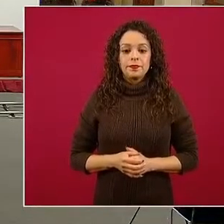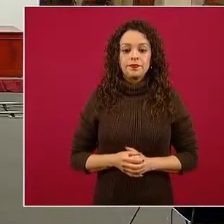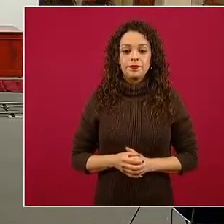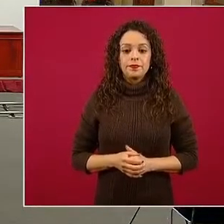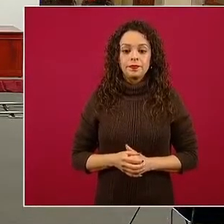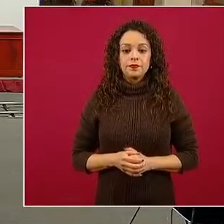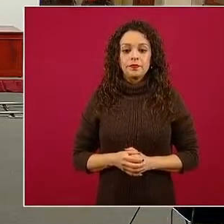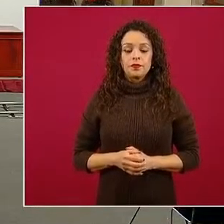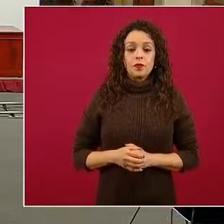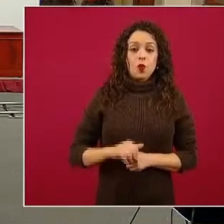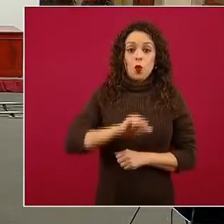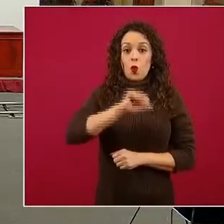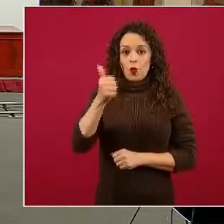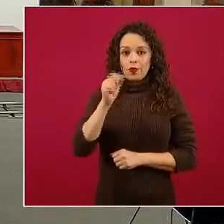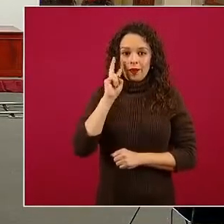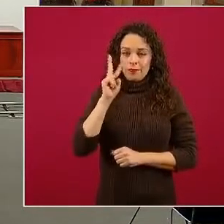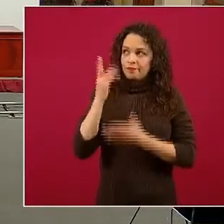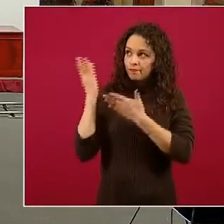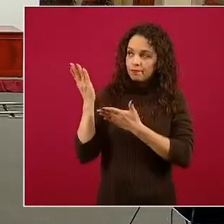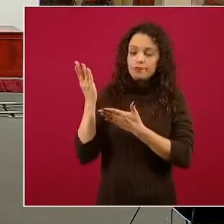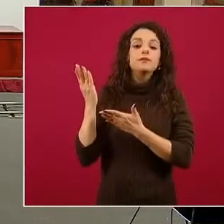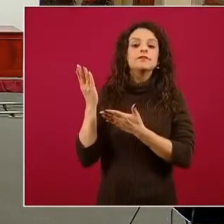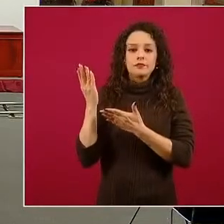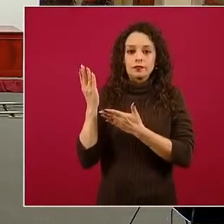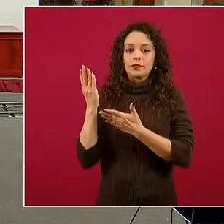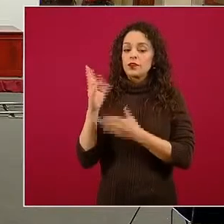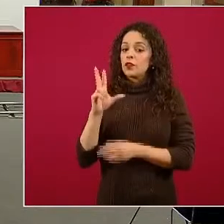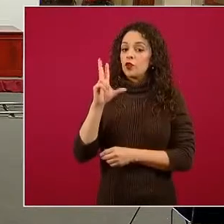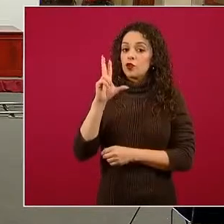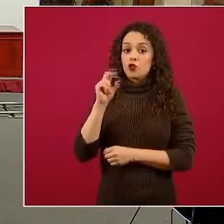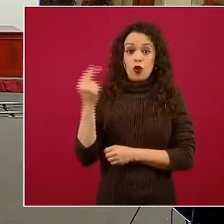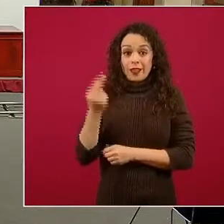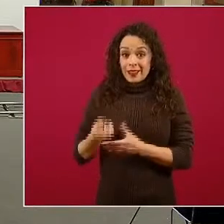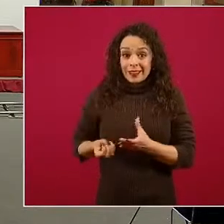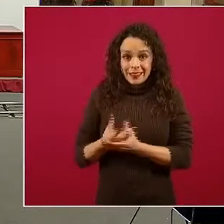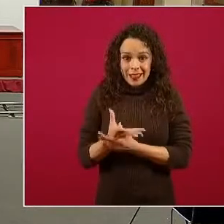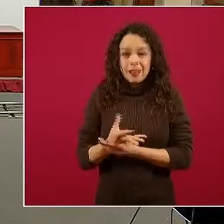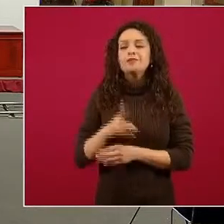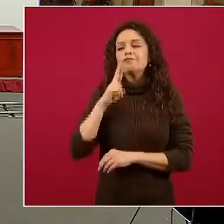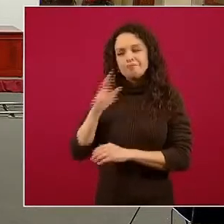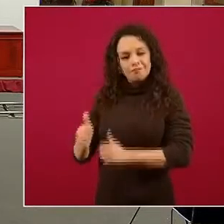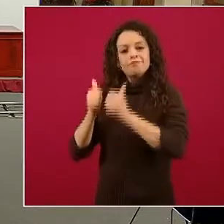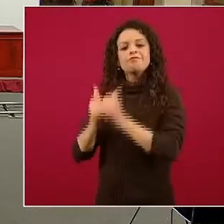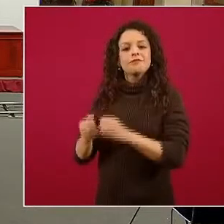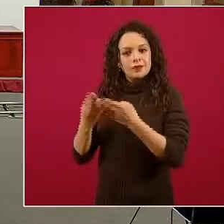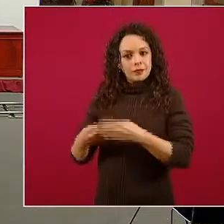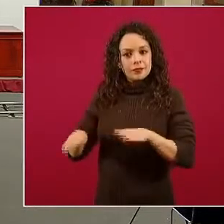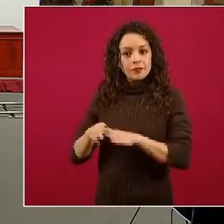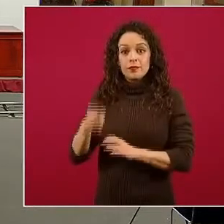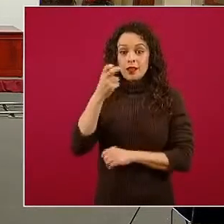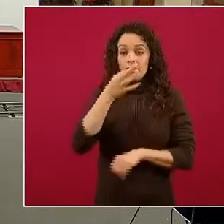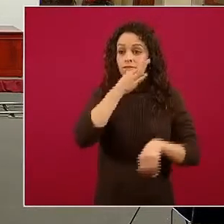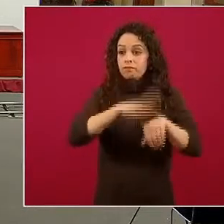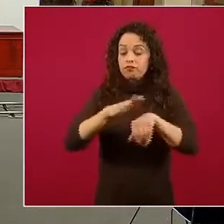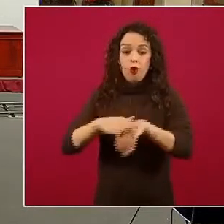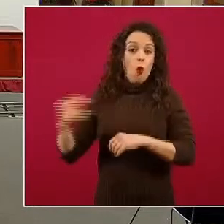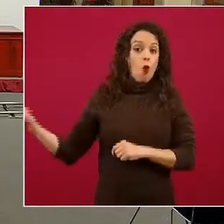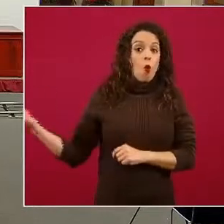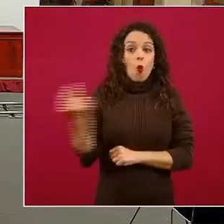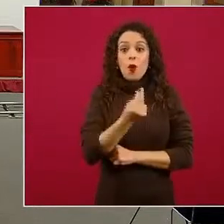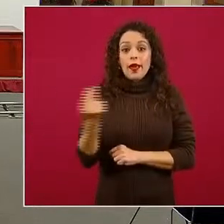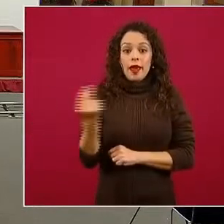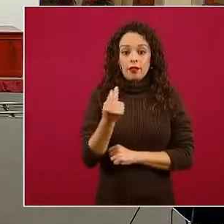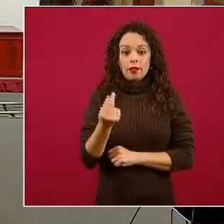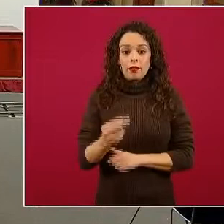Nuevamente, quédate en casa, si no tienes que salir, no salgas. Este es un llamado urgente. Me gustaría si podemos poner